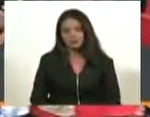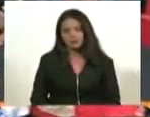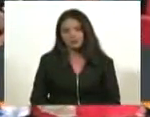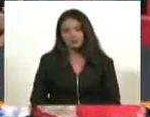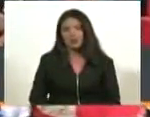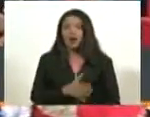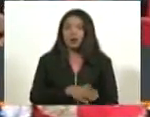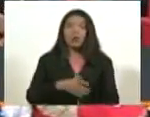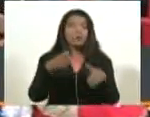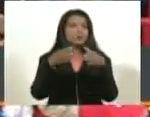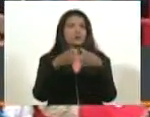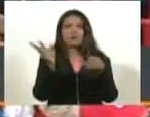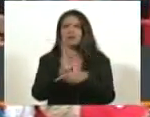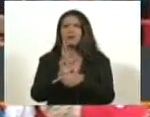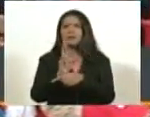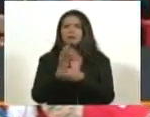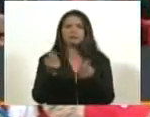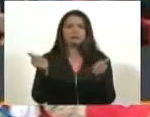esa comisión.